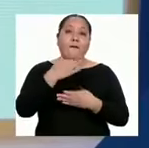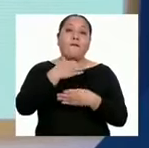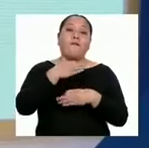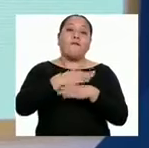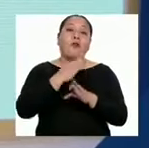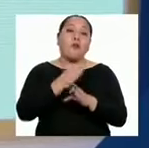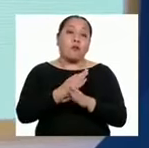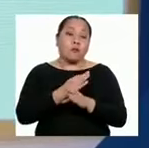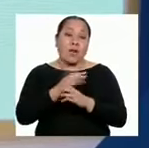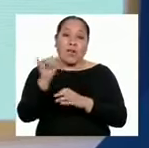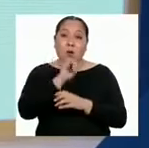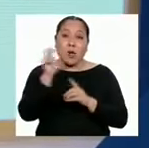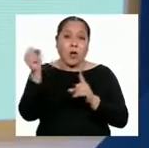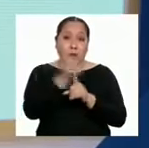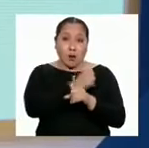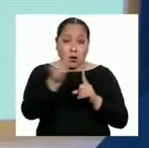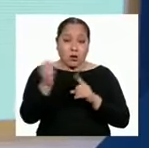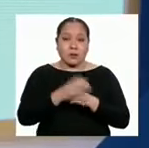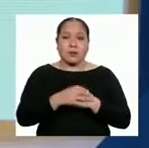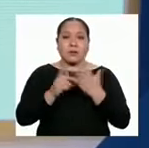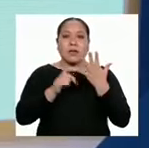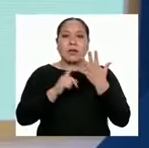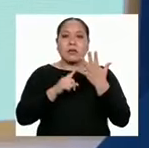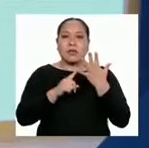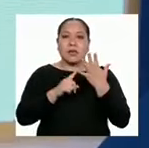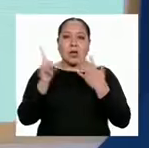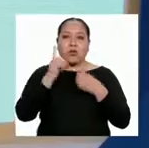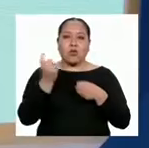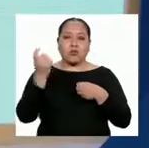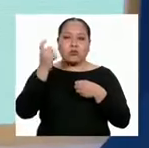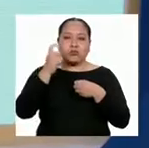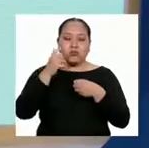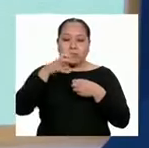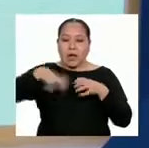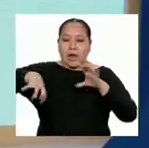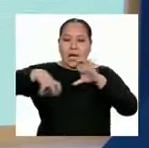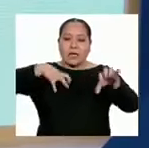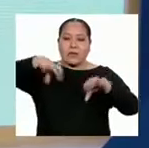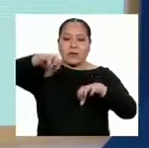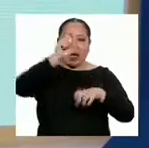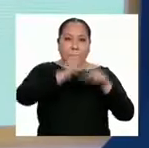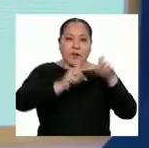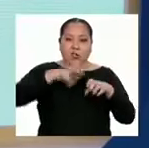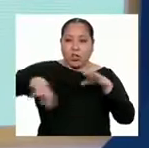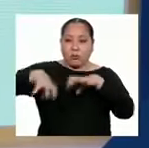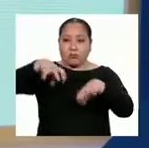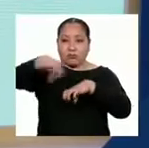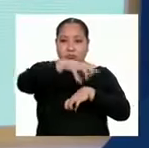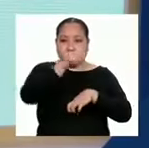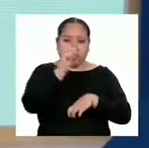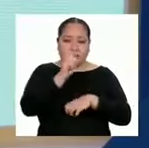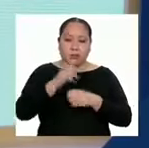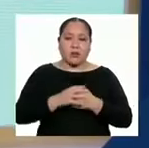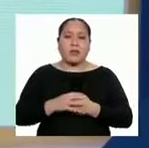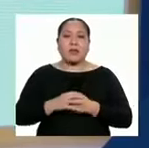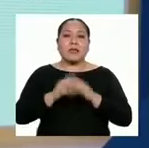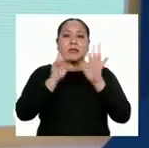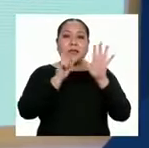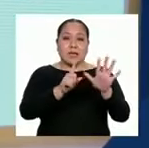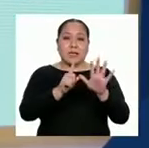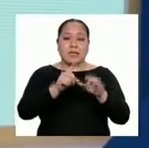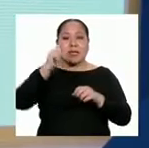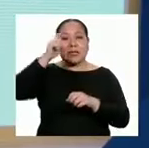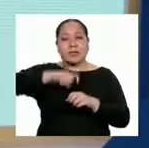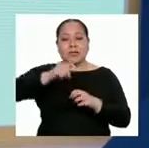violencia. 5. No clasificar a las personas. Y 6. Debemos